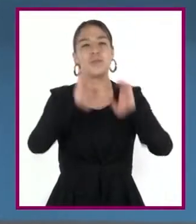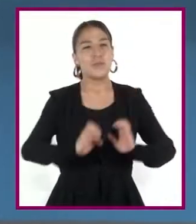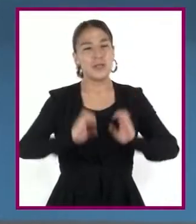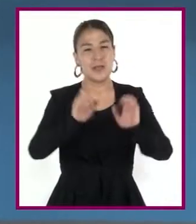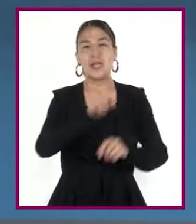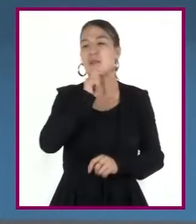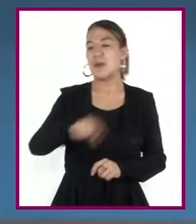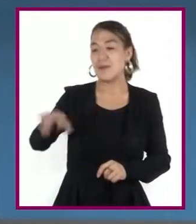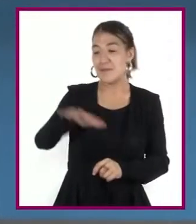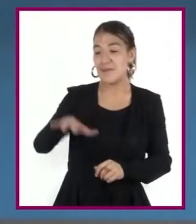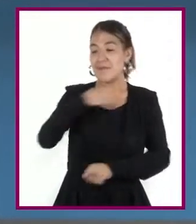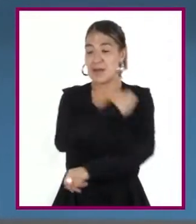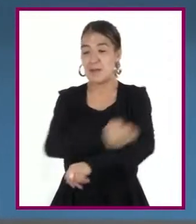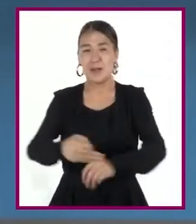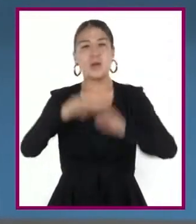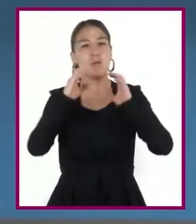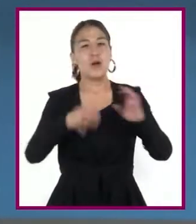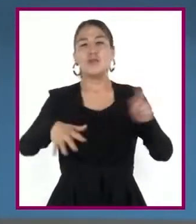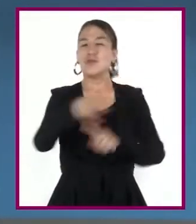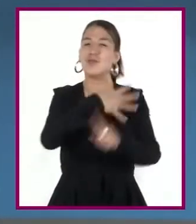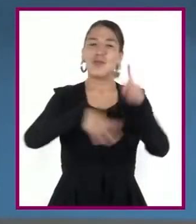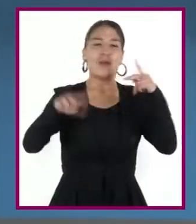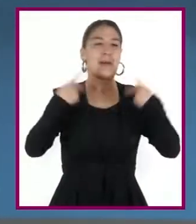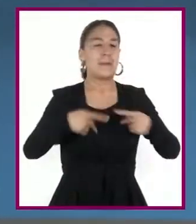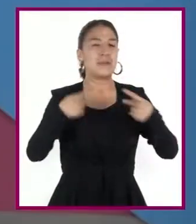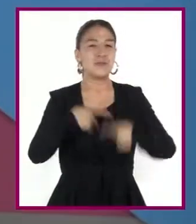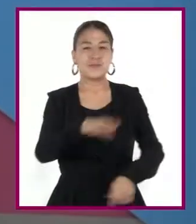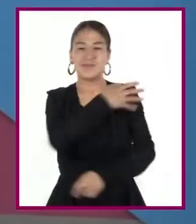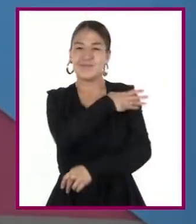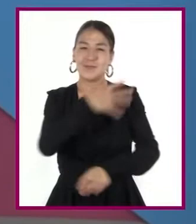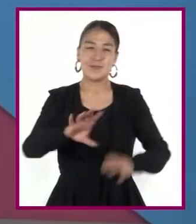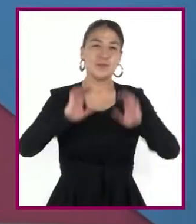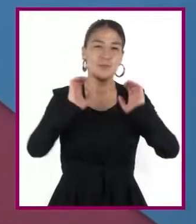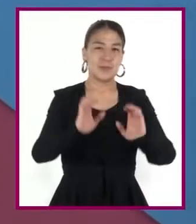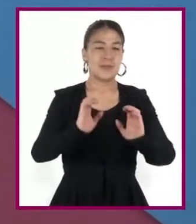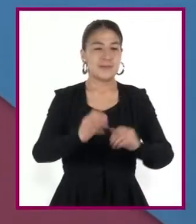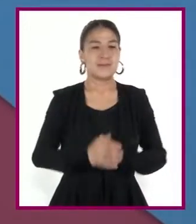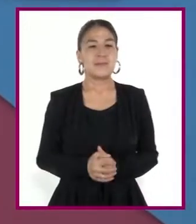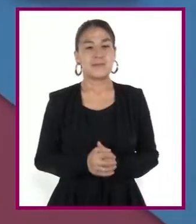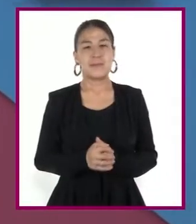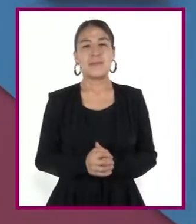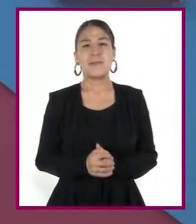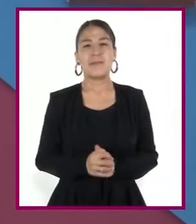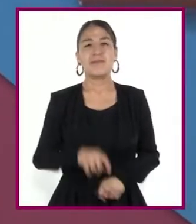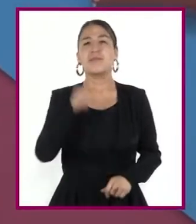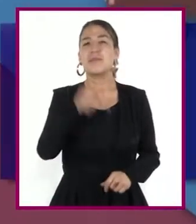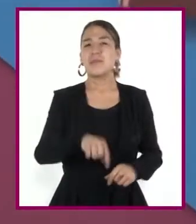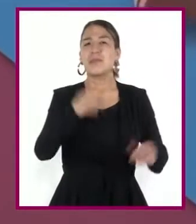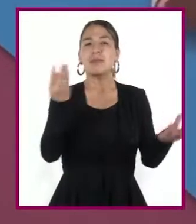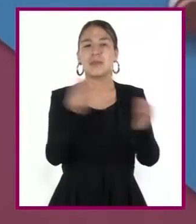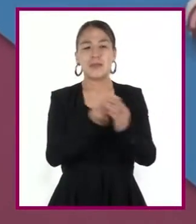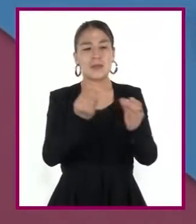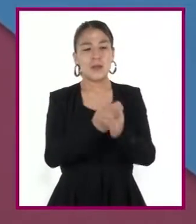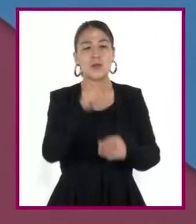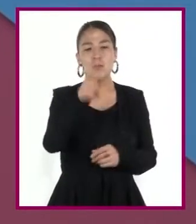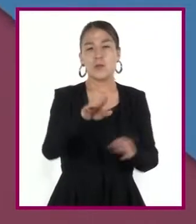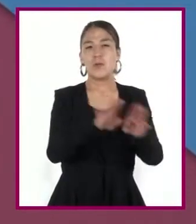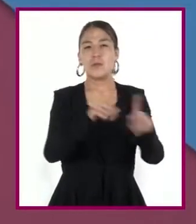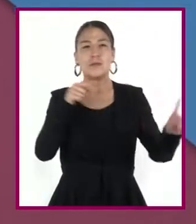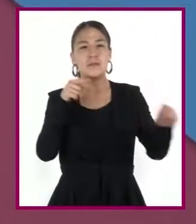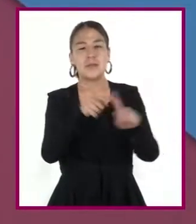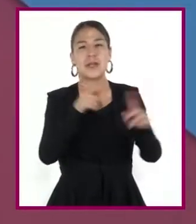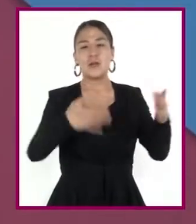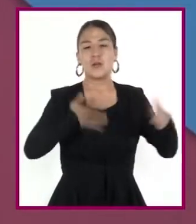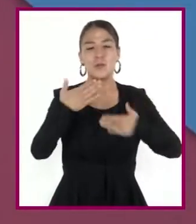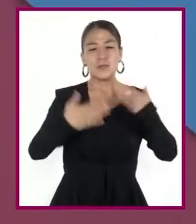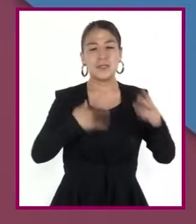cuidar a su familia y a la sociedad en general. En esta sesión identificarán que la convivencia pacífica